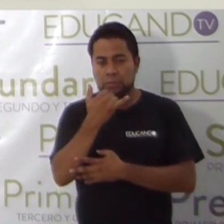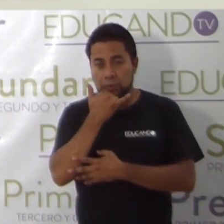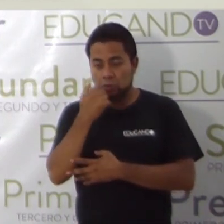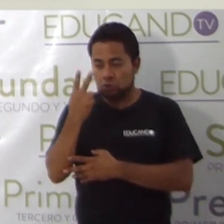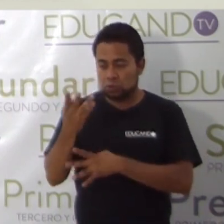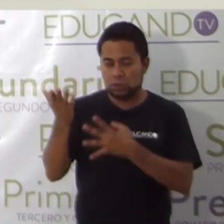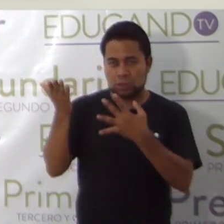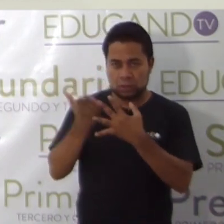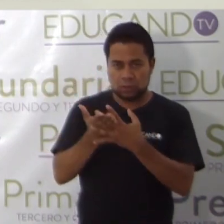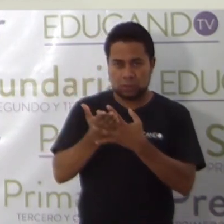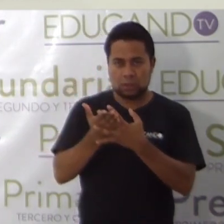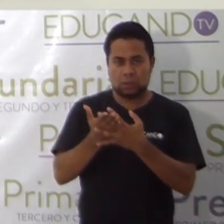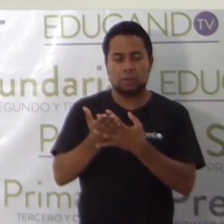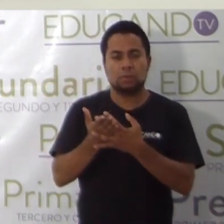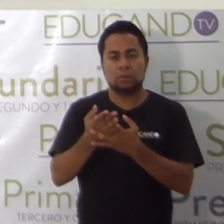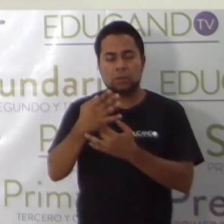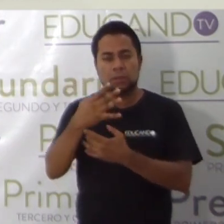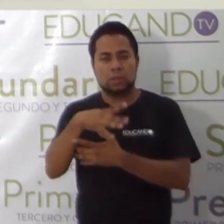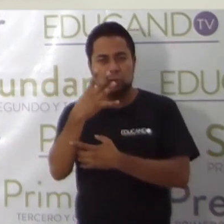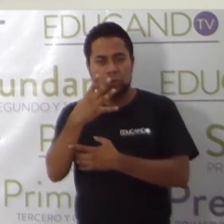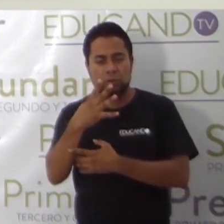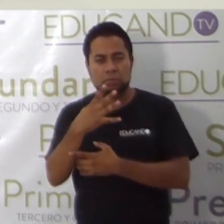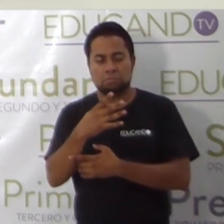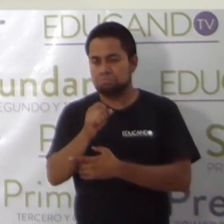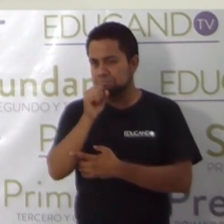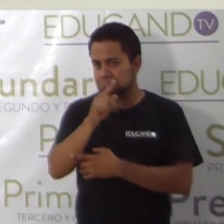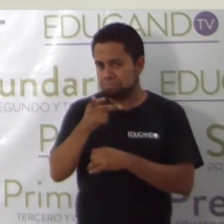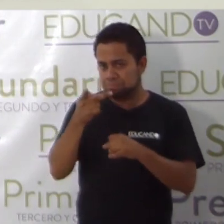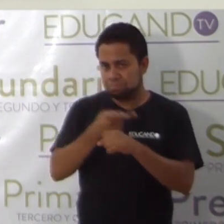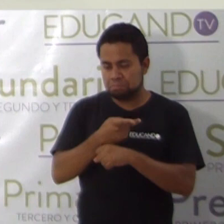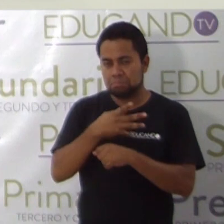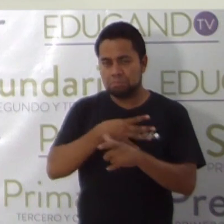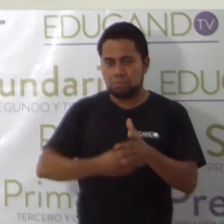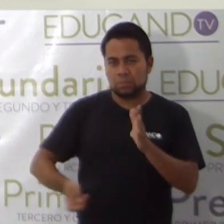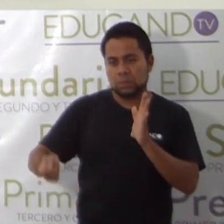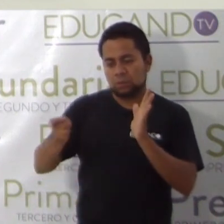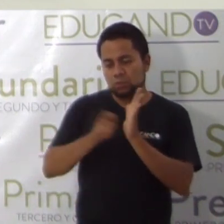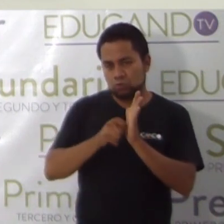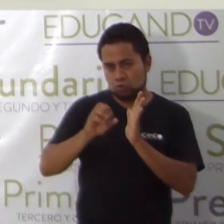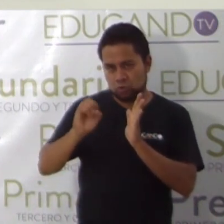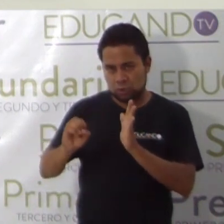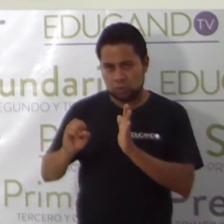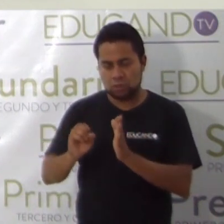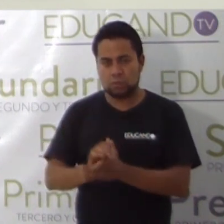2 entre 14. Lo mismo, tenemos que ponerle el punto decimal.